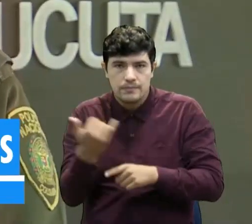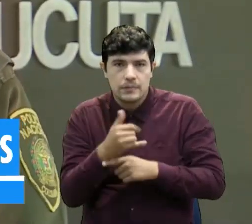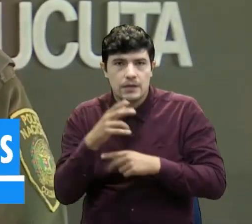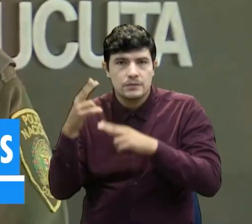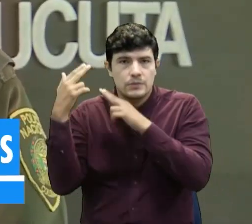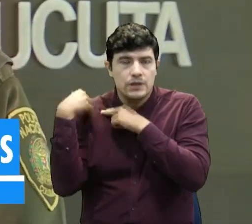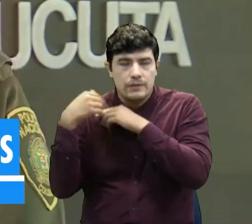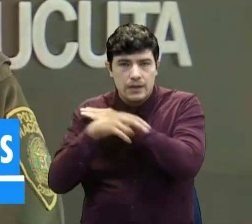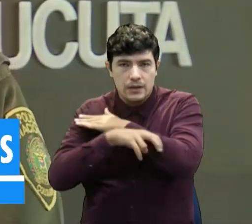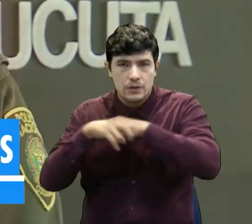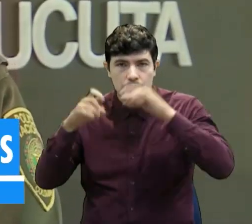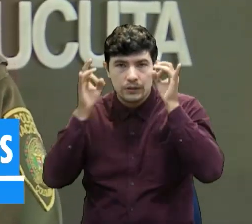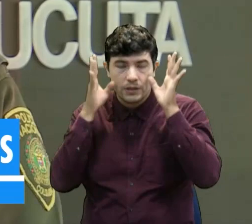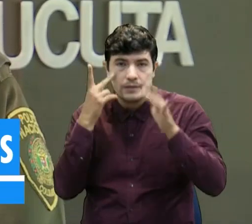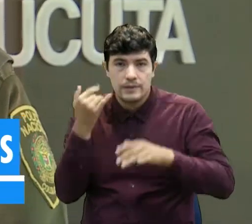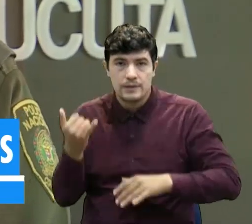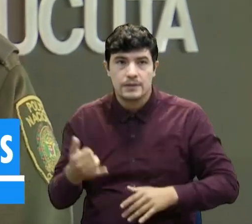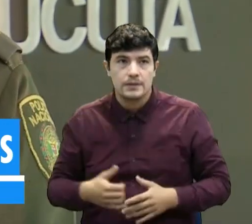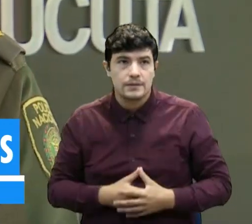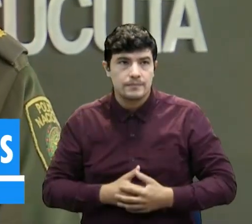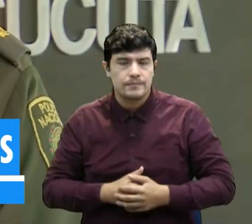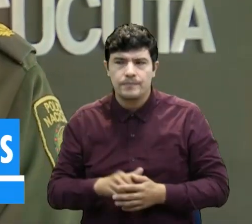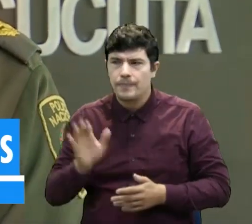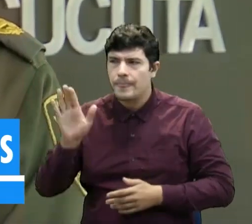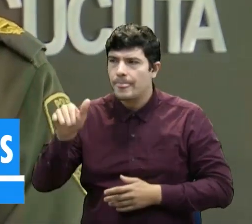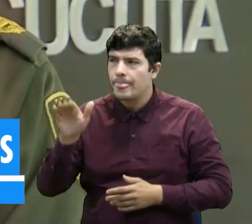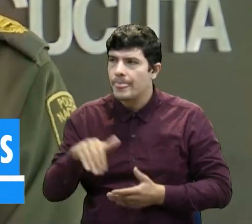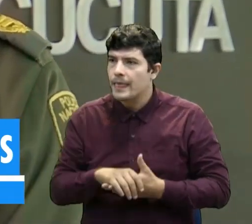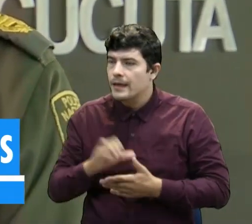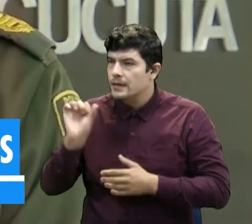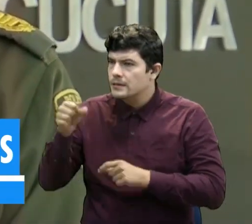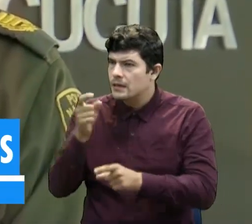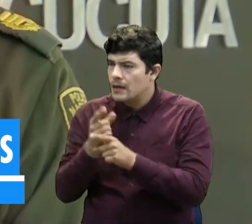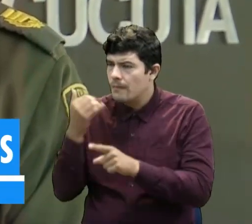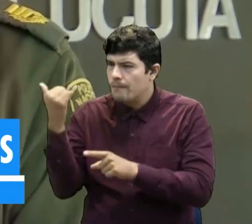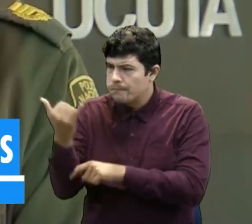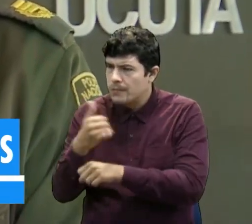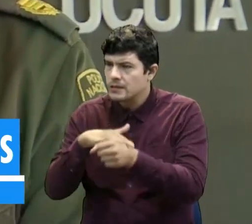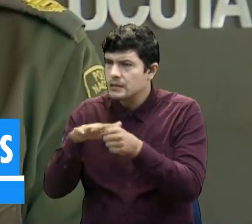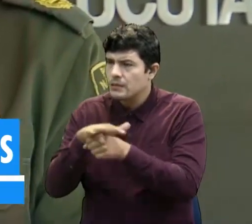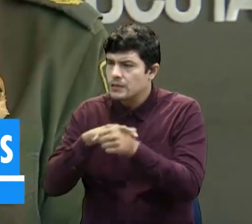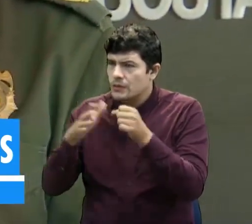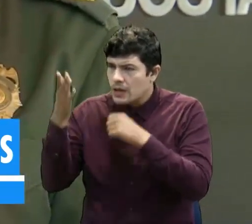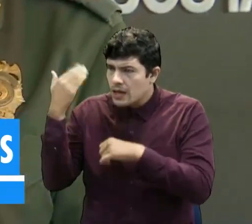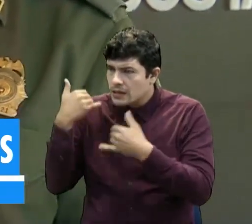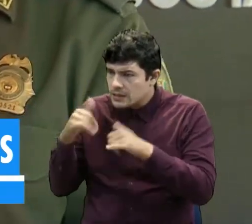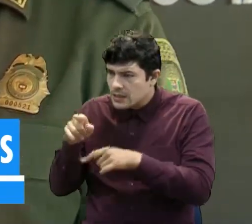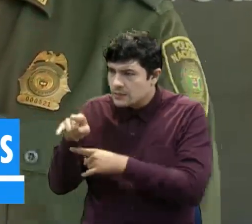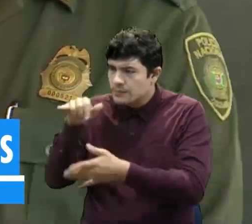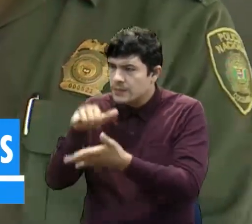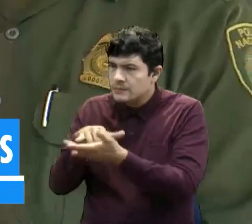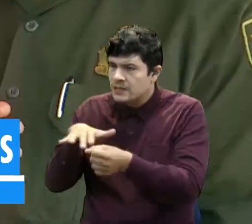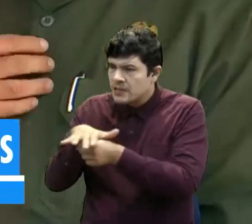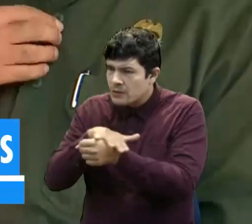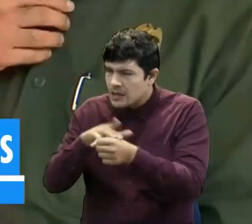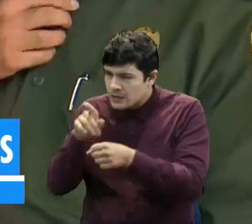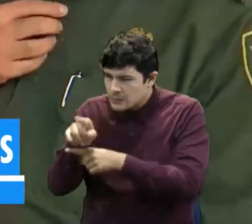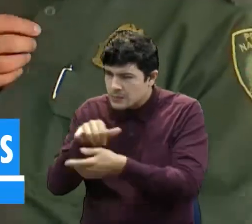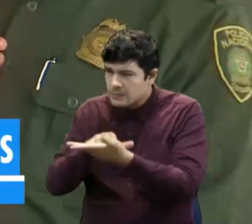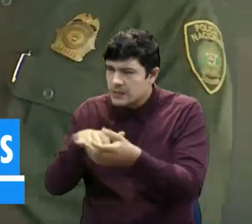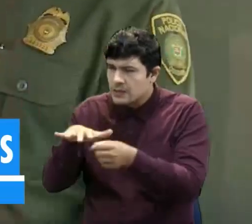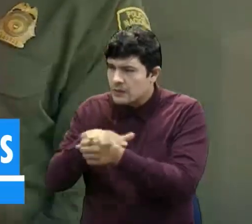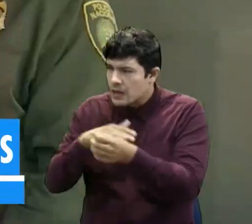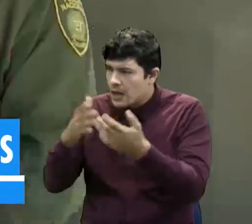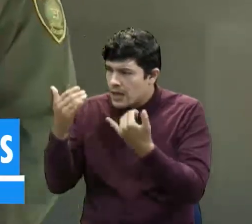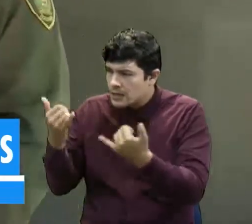hurto agravado y calificado. Coronel, ¿esto ya había sucedido en la ciudad? ¿Ya se habían presentado hechos similares durante